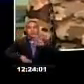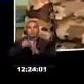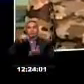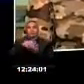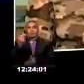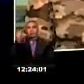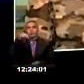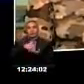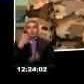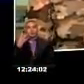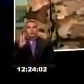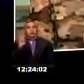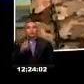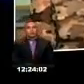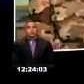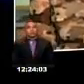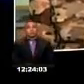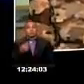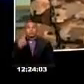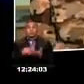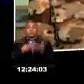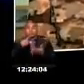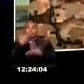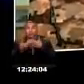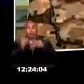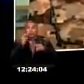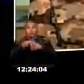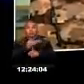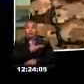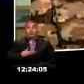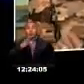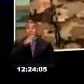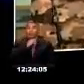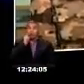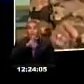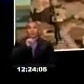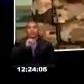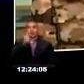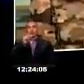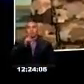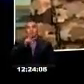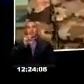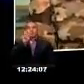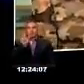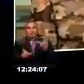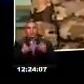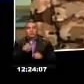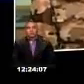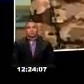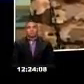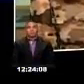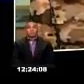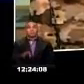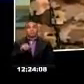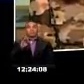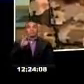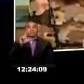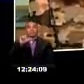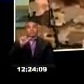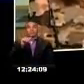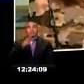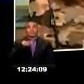Sobornos 2012-2016, en el que son procesados el expresidente Rafael Correa y otras 20 personas. Fabiola